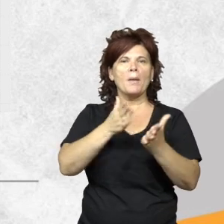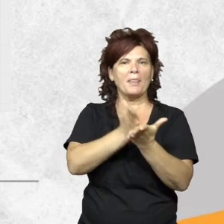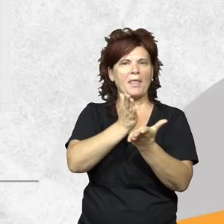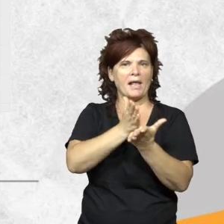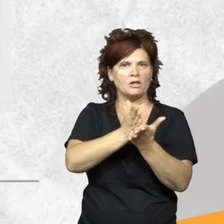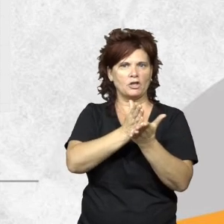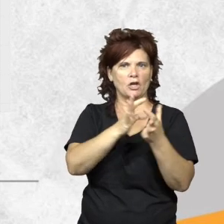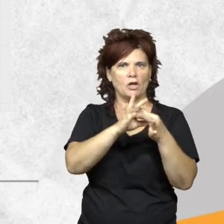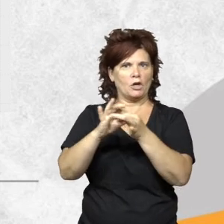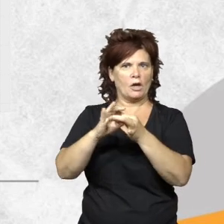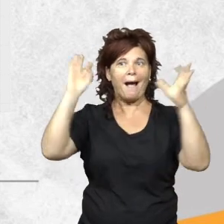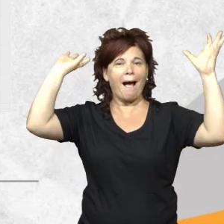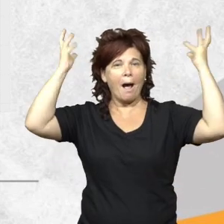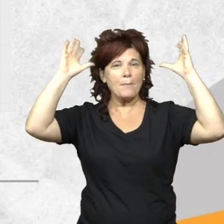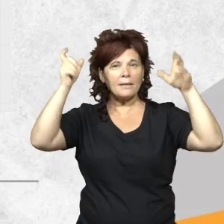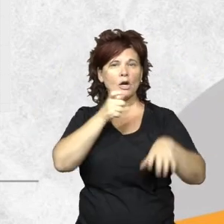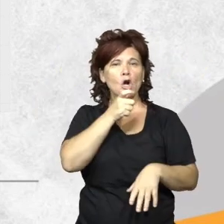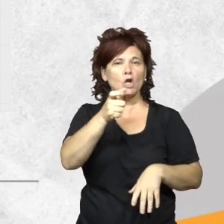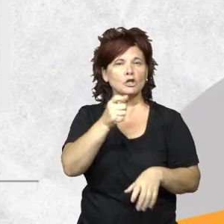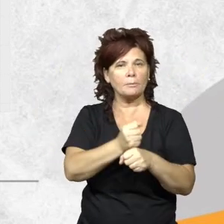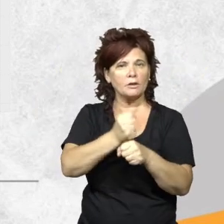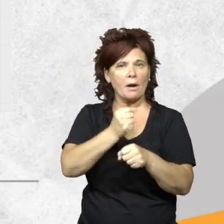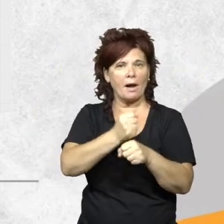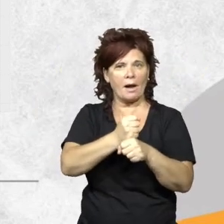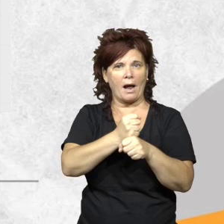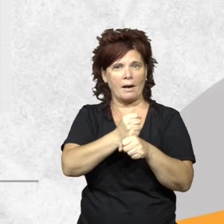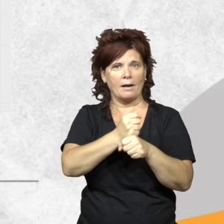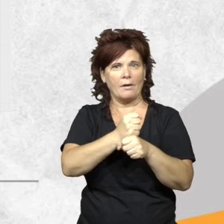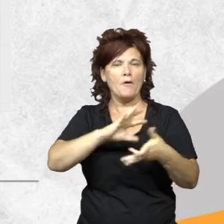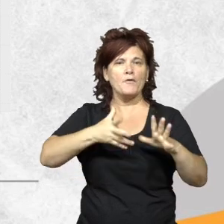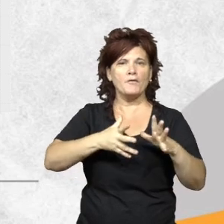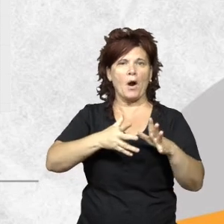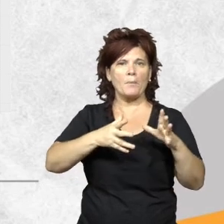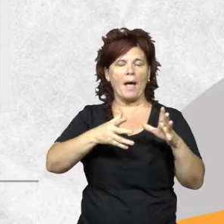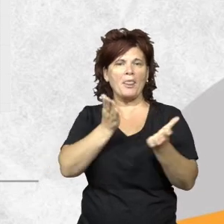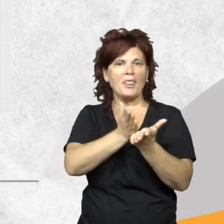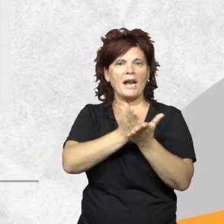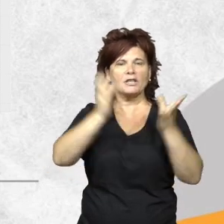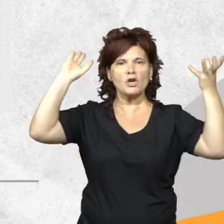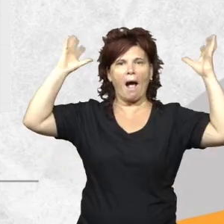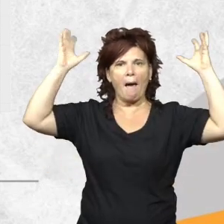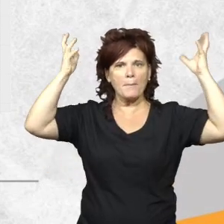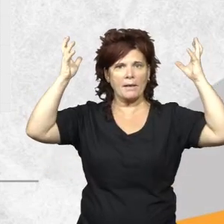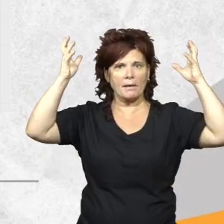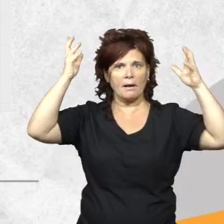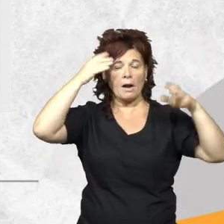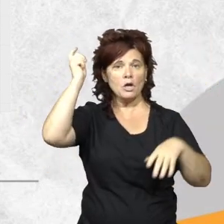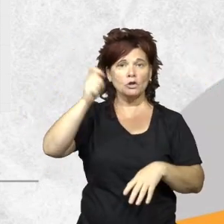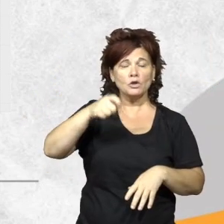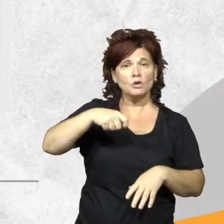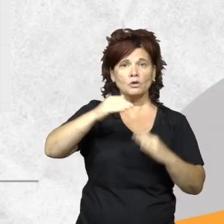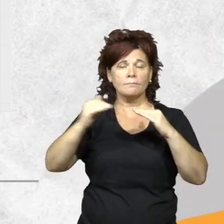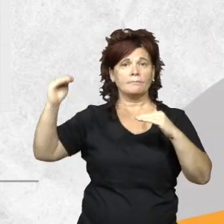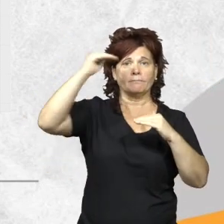nosotros trabajamos el concepto Estado de Derecho Ambiental. De hecho, la propia Corte Suprema de Justicia de